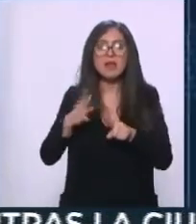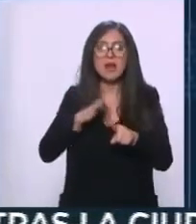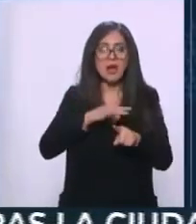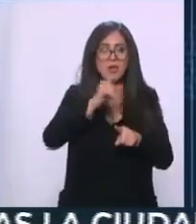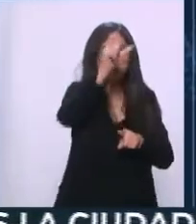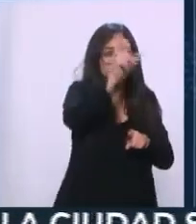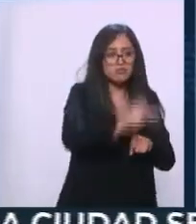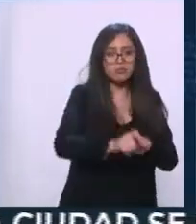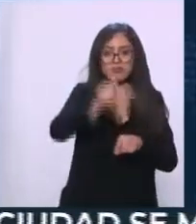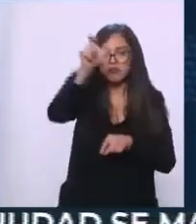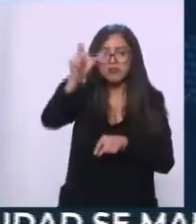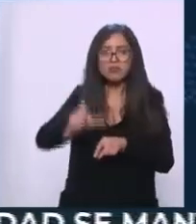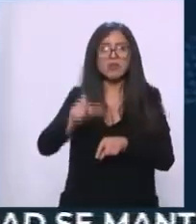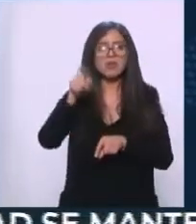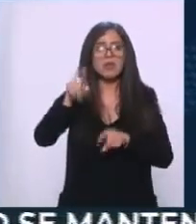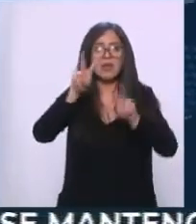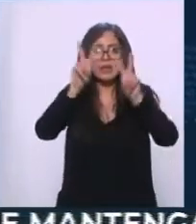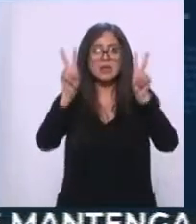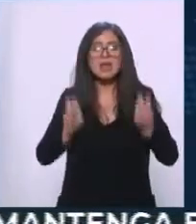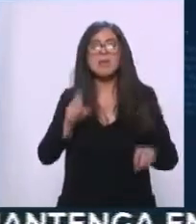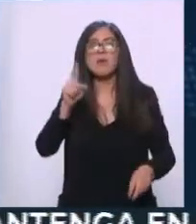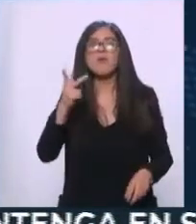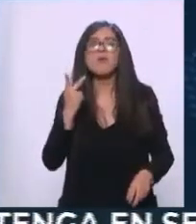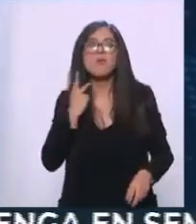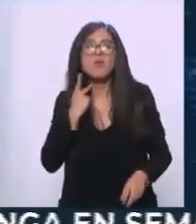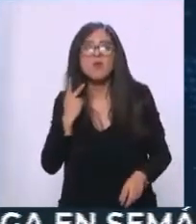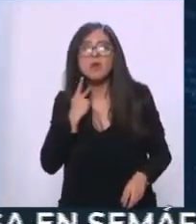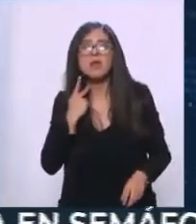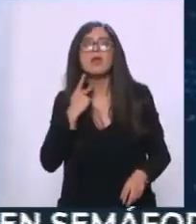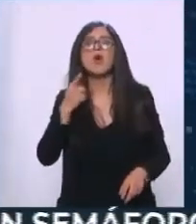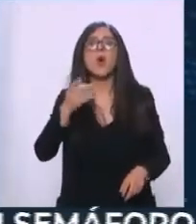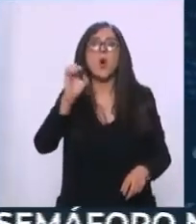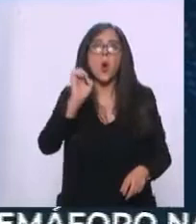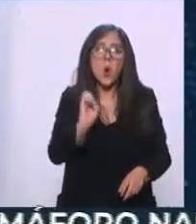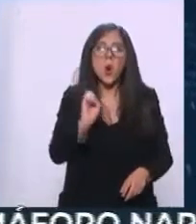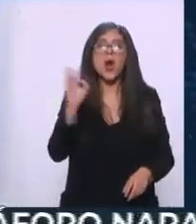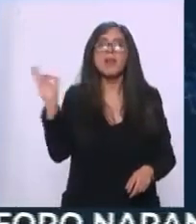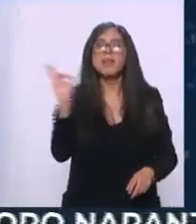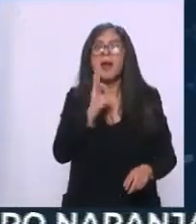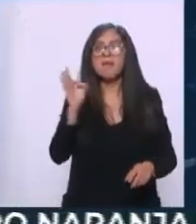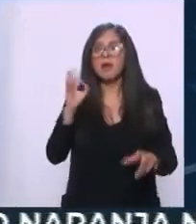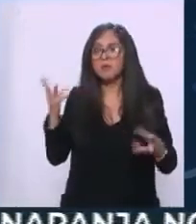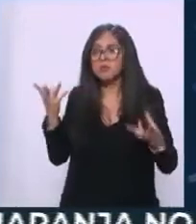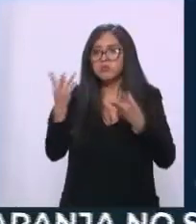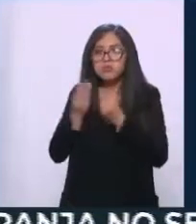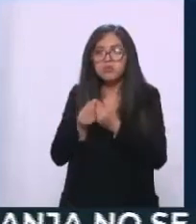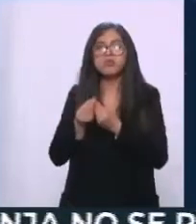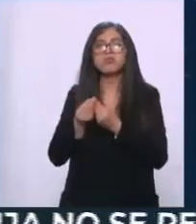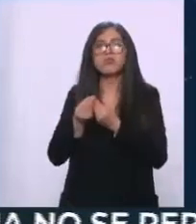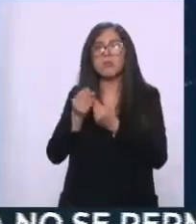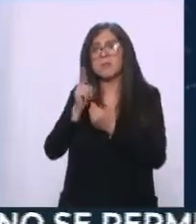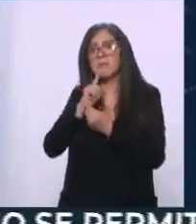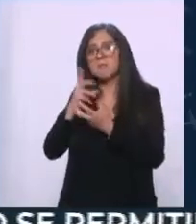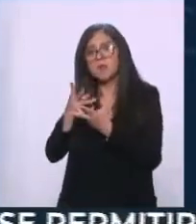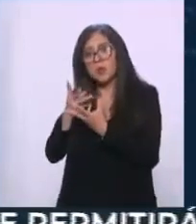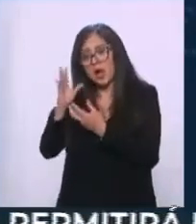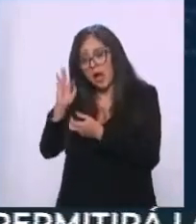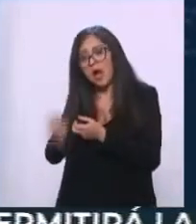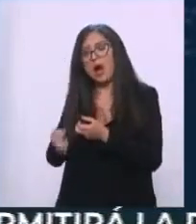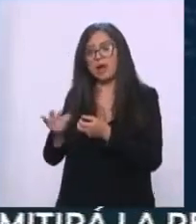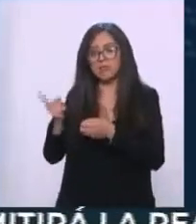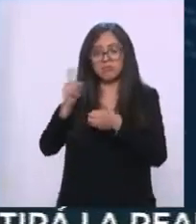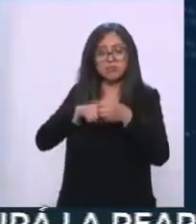de la política nacional que han estado involucrados o que estuvieron involucrados en esta saga de